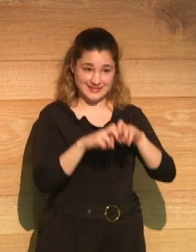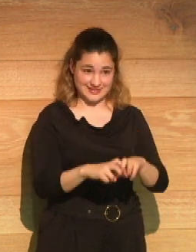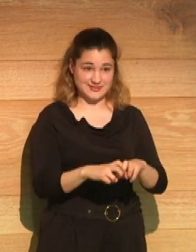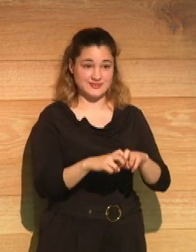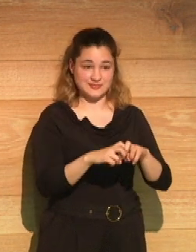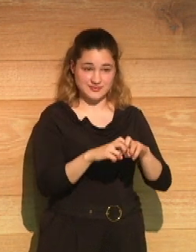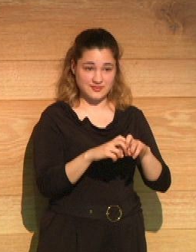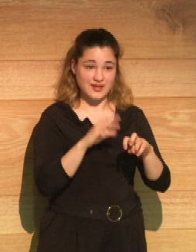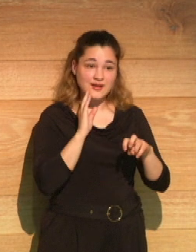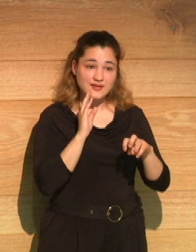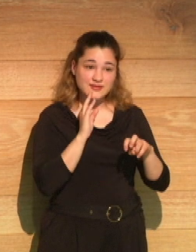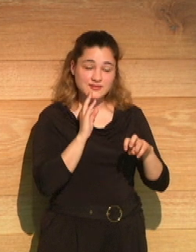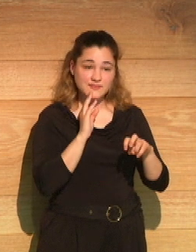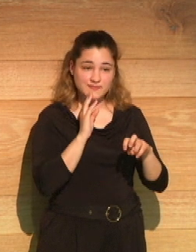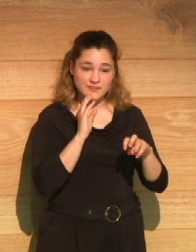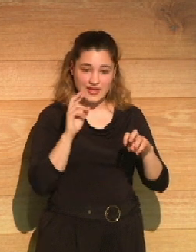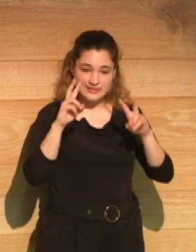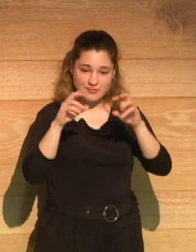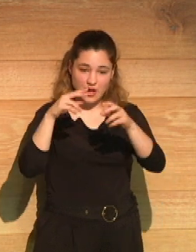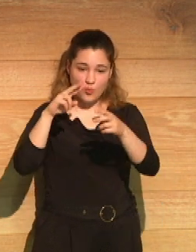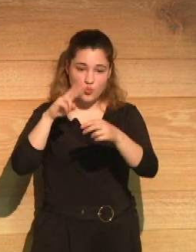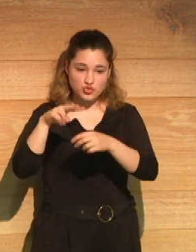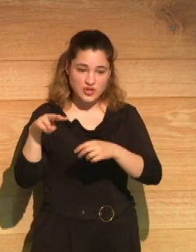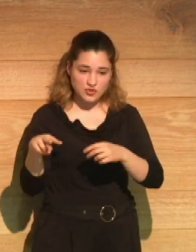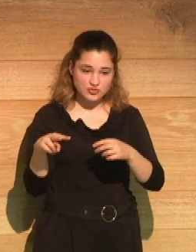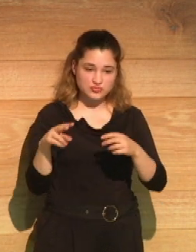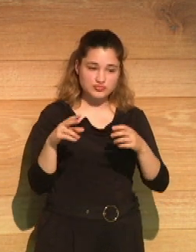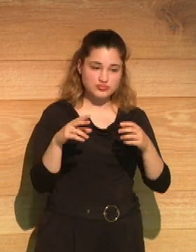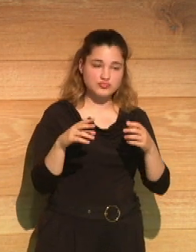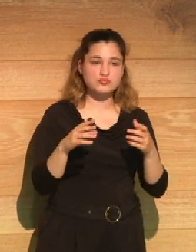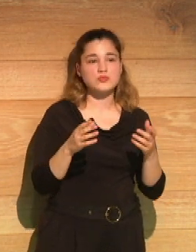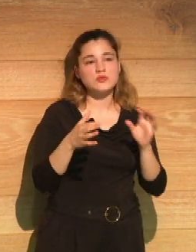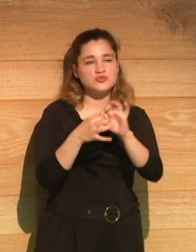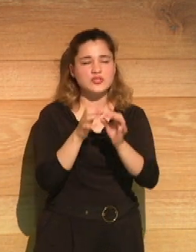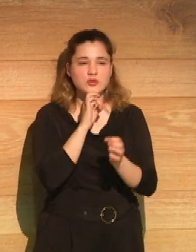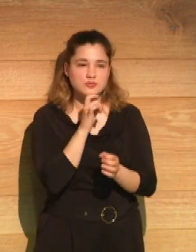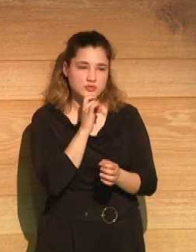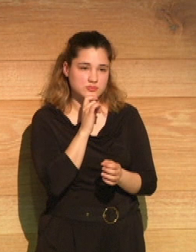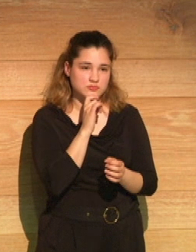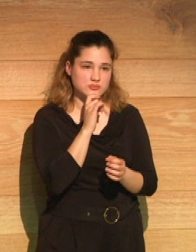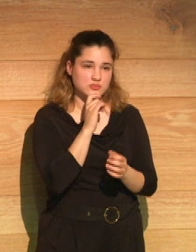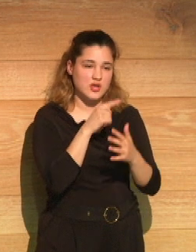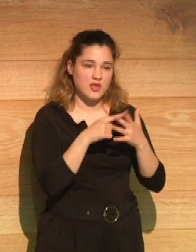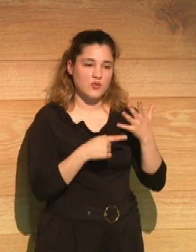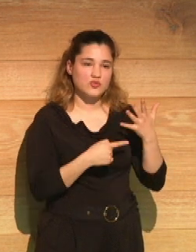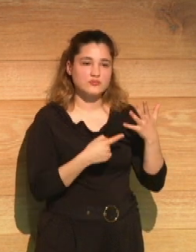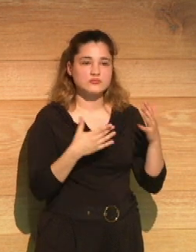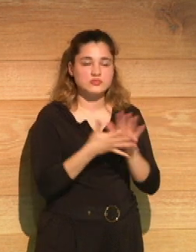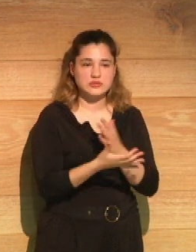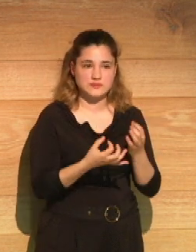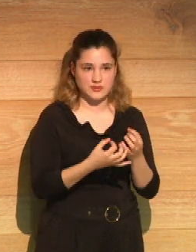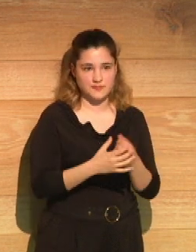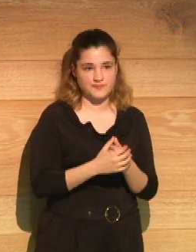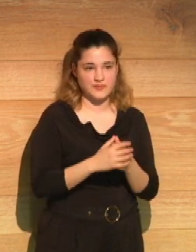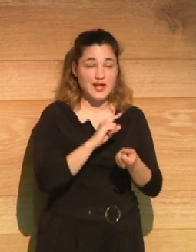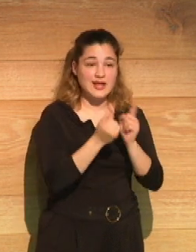campo de los museos y de las exposiciones? ¿Qué implica cada uno? Entonces, aquí vemos que el cambio político se refiere a los